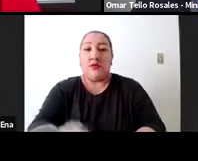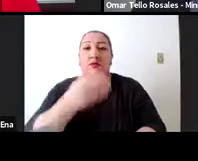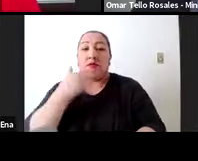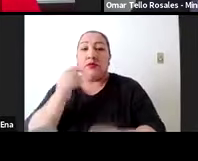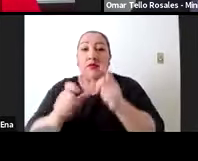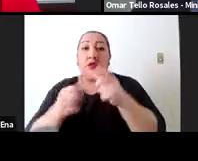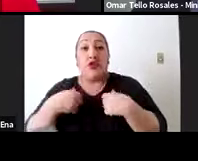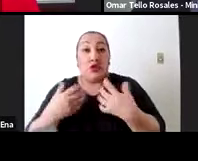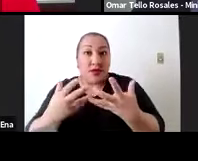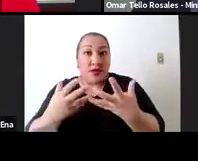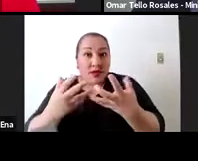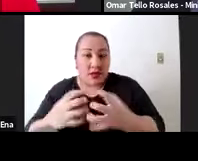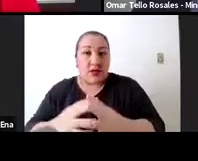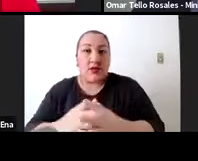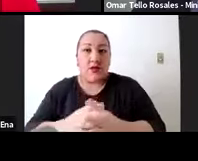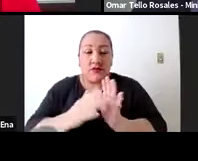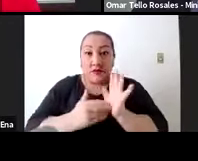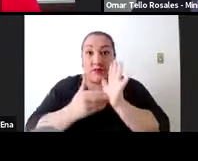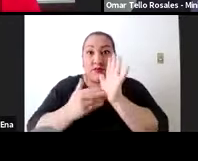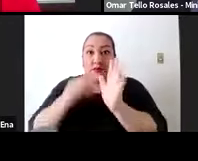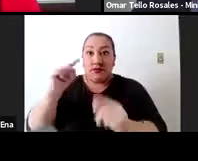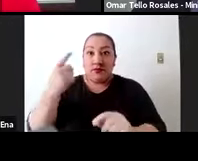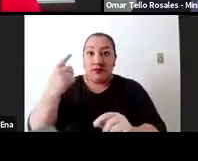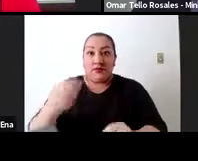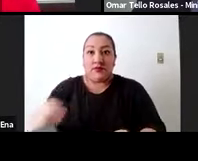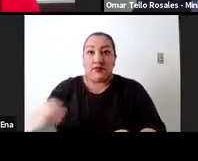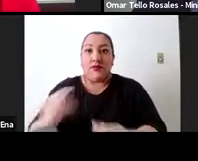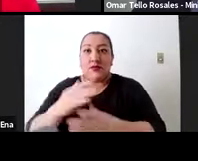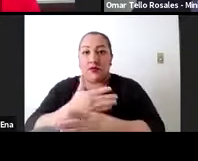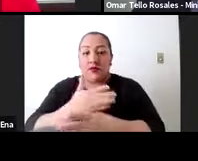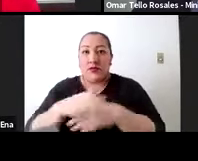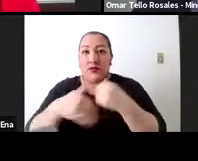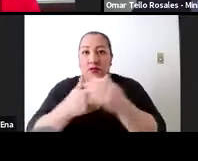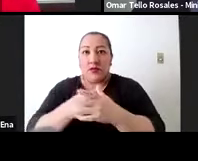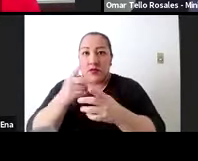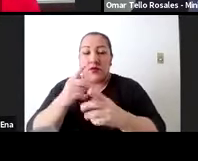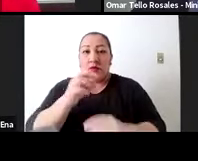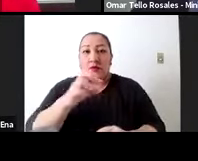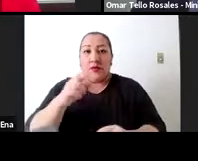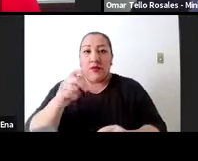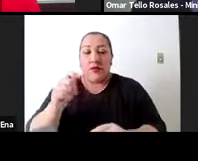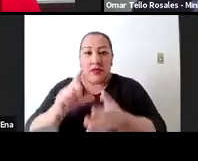quiero presentarles primero compartir con ustedes un PPT, después